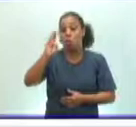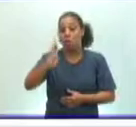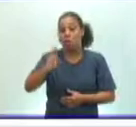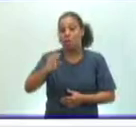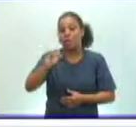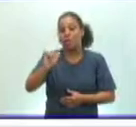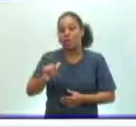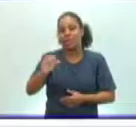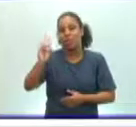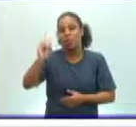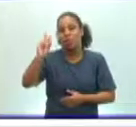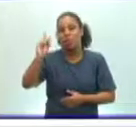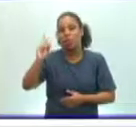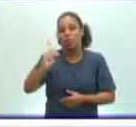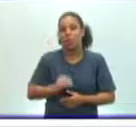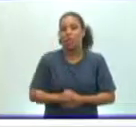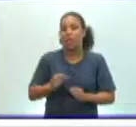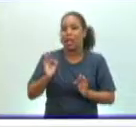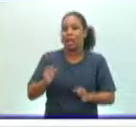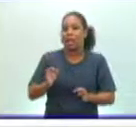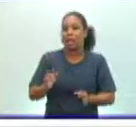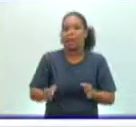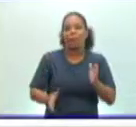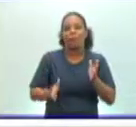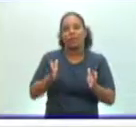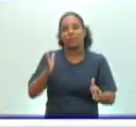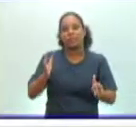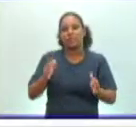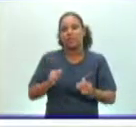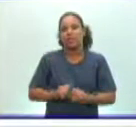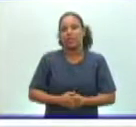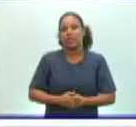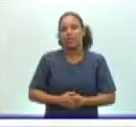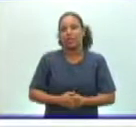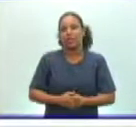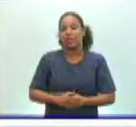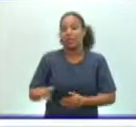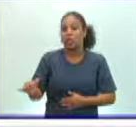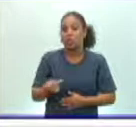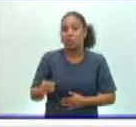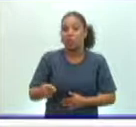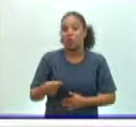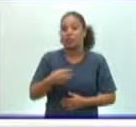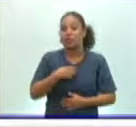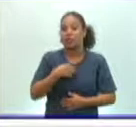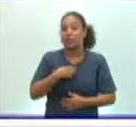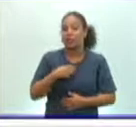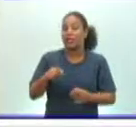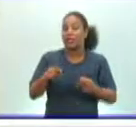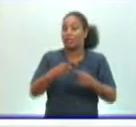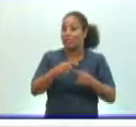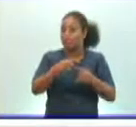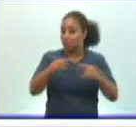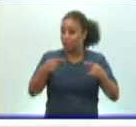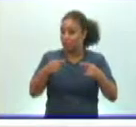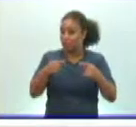OD, las mismas semirrectas. También tienes el segmento CDE con el